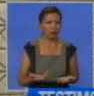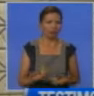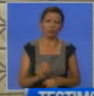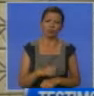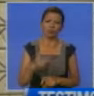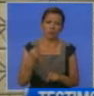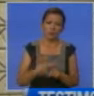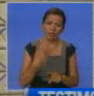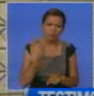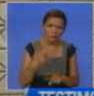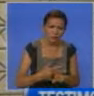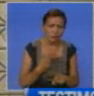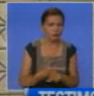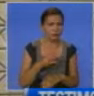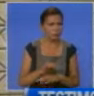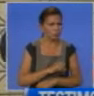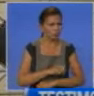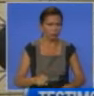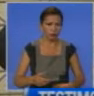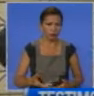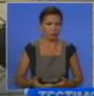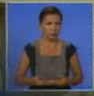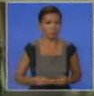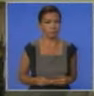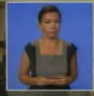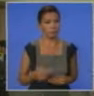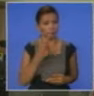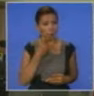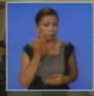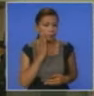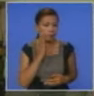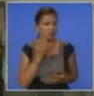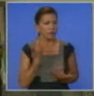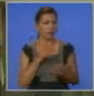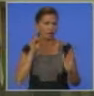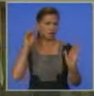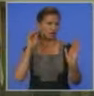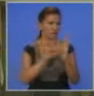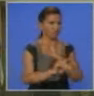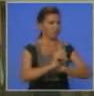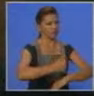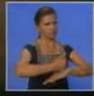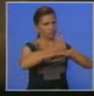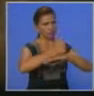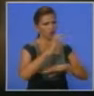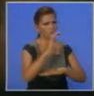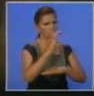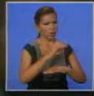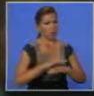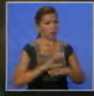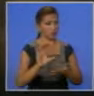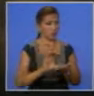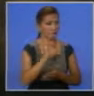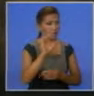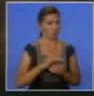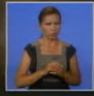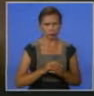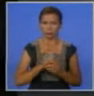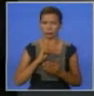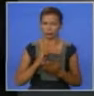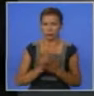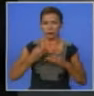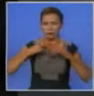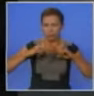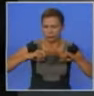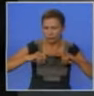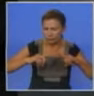es dable en la vida. Los padres del niño agredido denunciaron el hecho a las autoridades del colegio, quienes emprendieron una investigación.